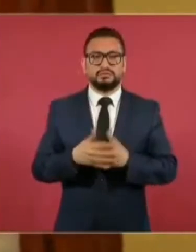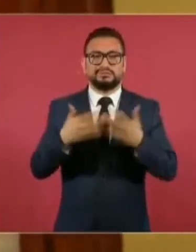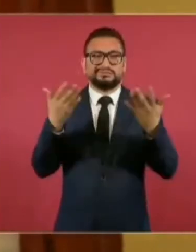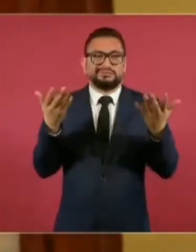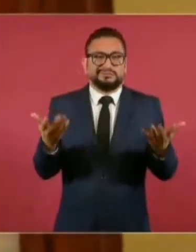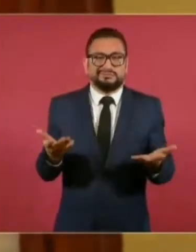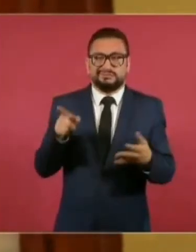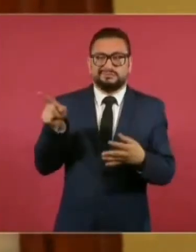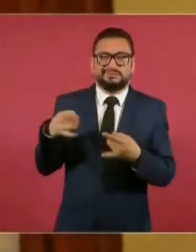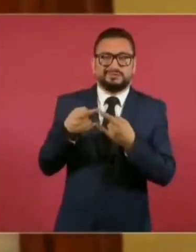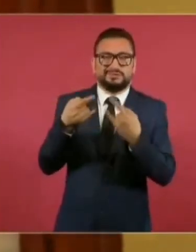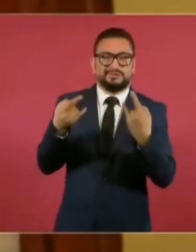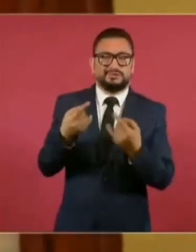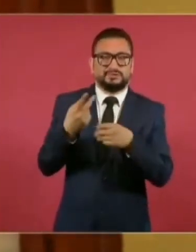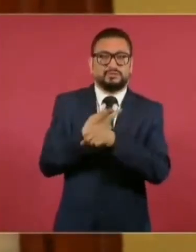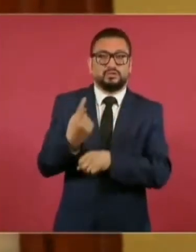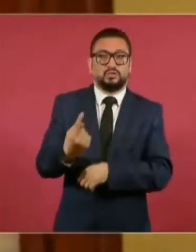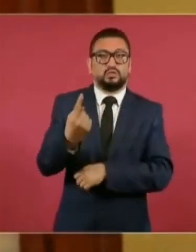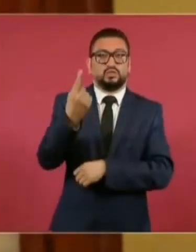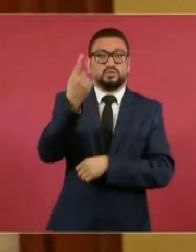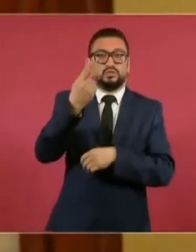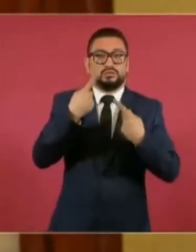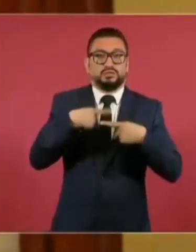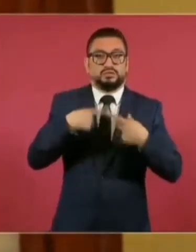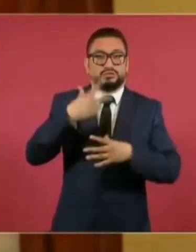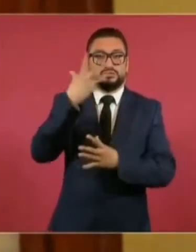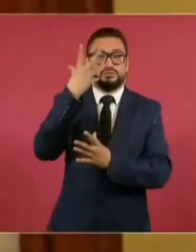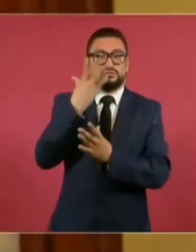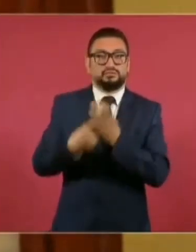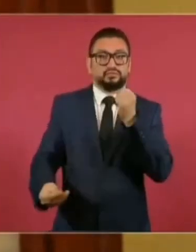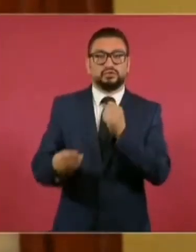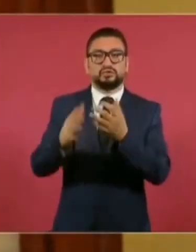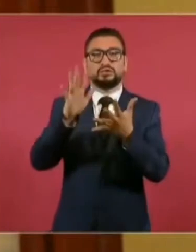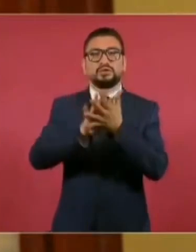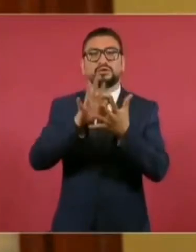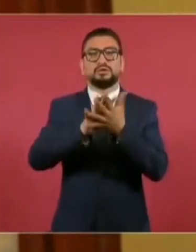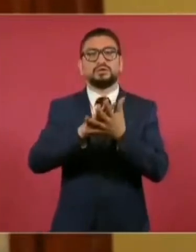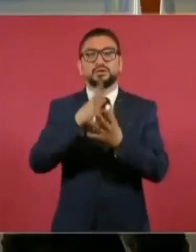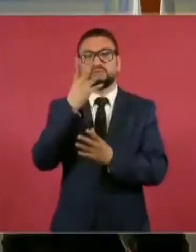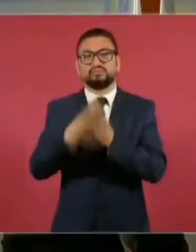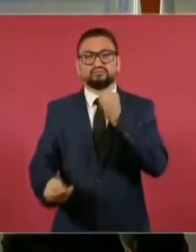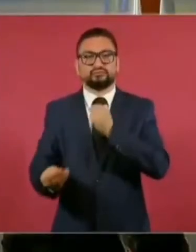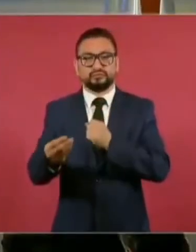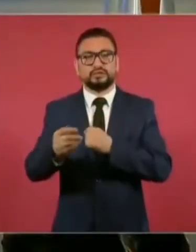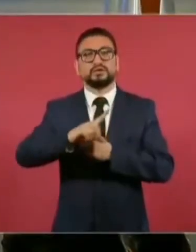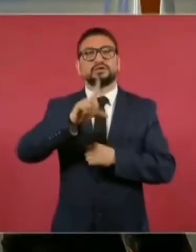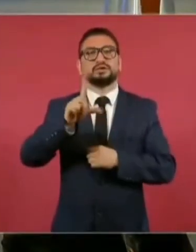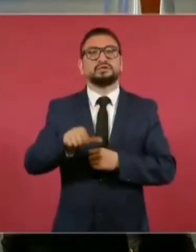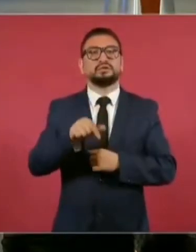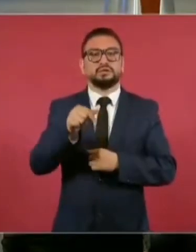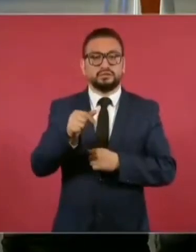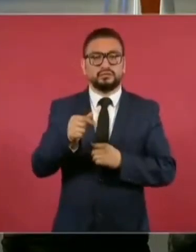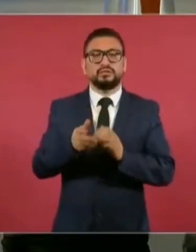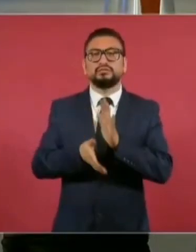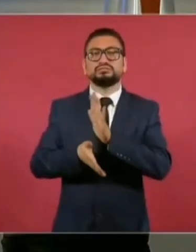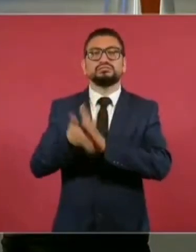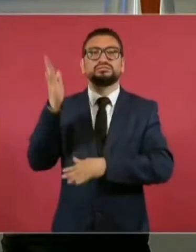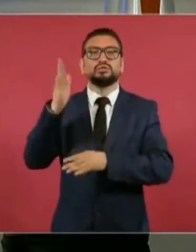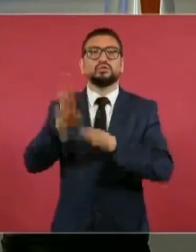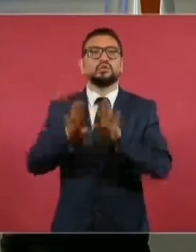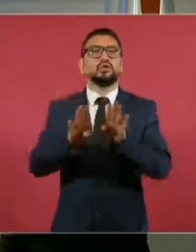aquel caso en donde uno de ellos se dio a la fuga del penal adentro y pudo salir